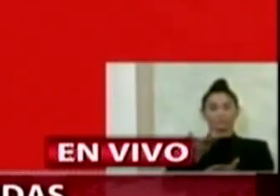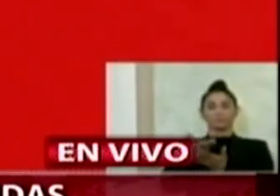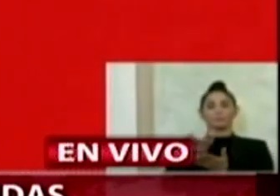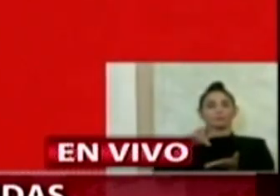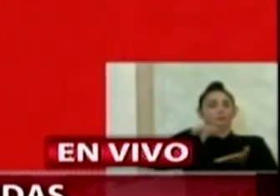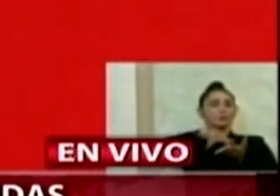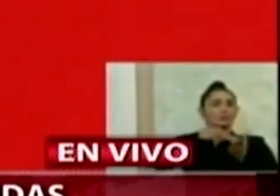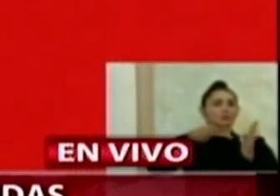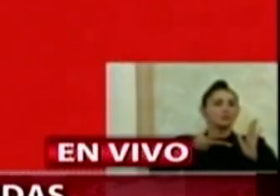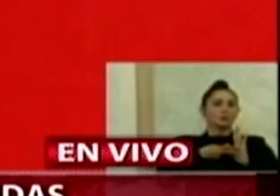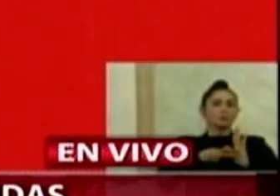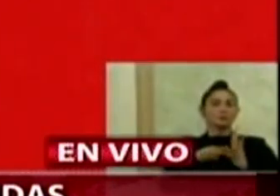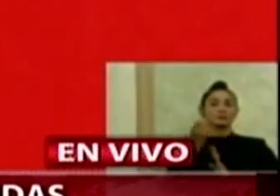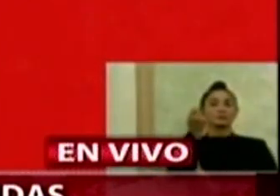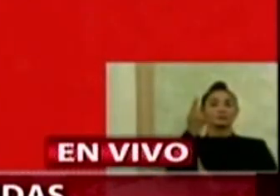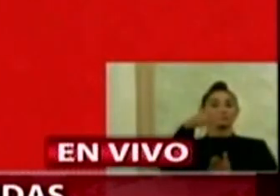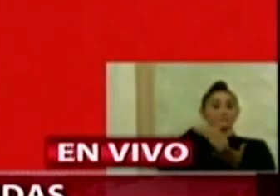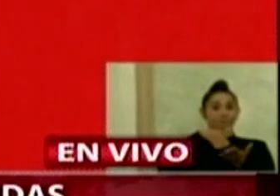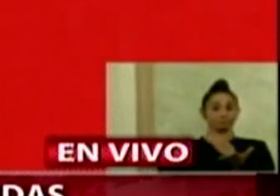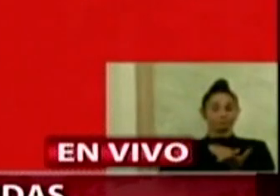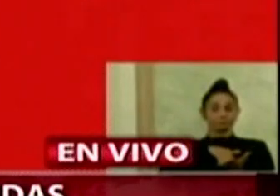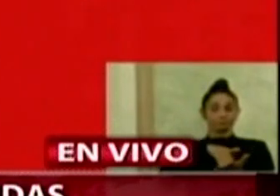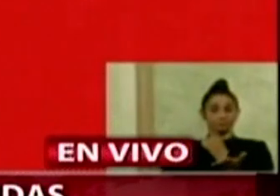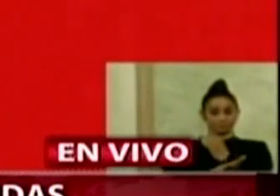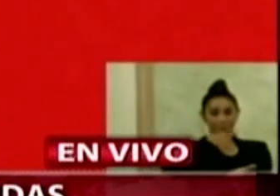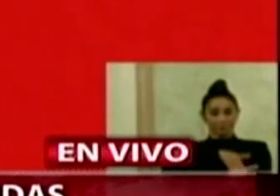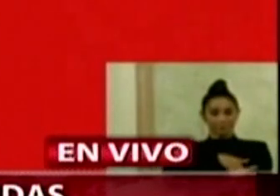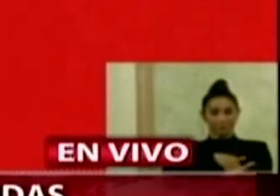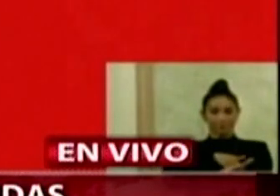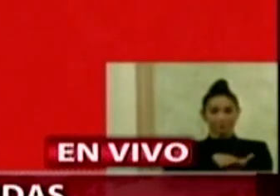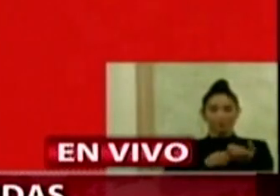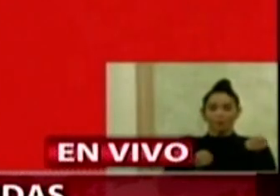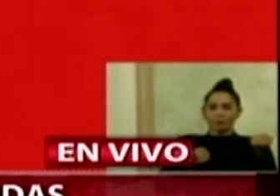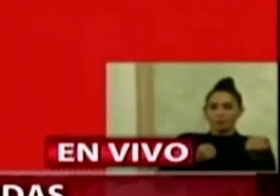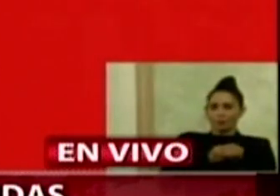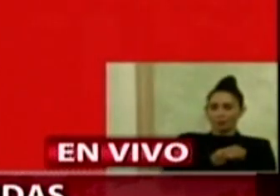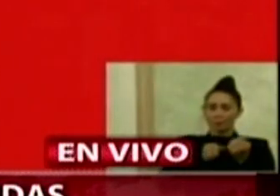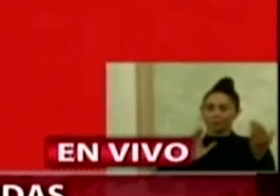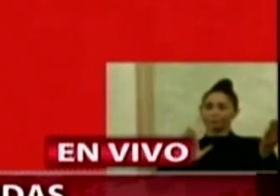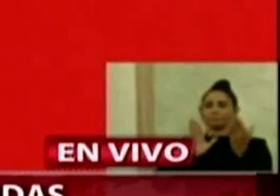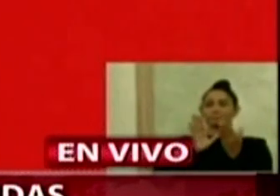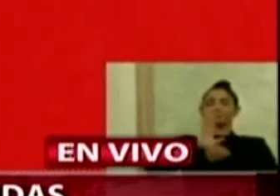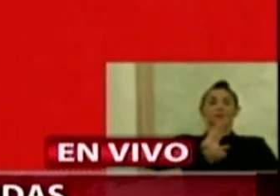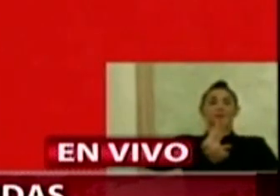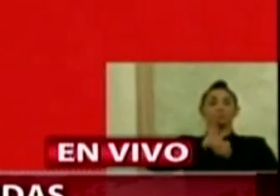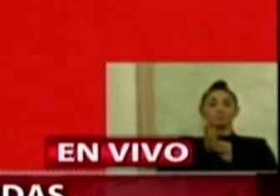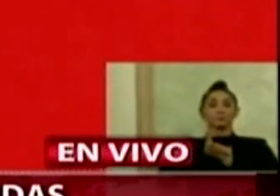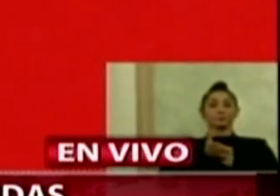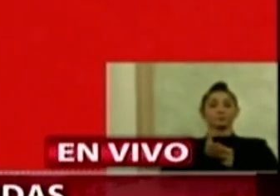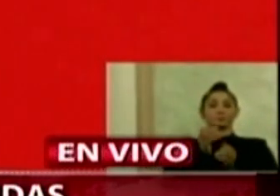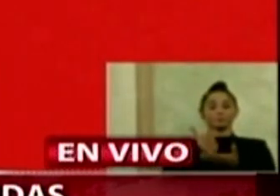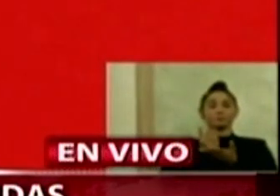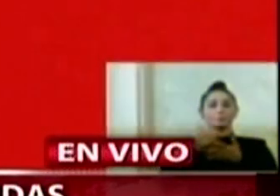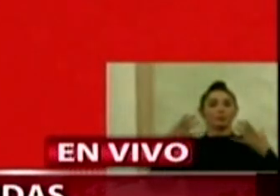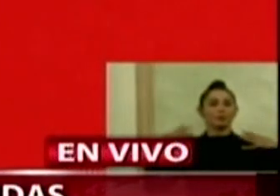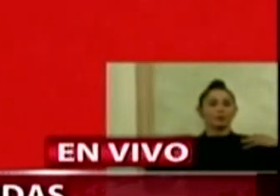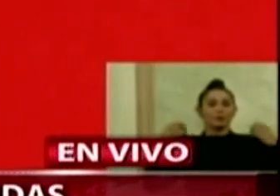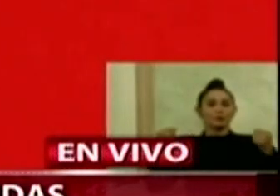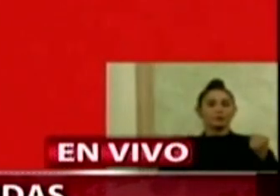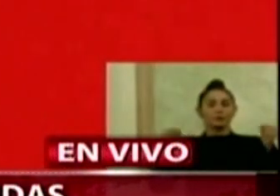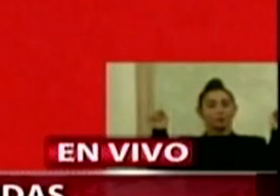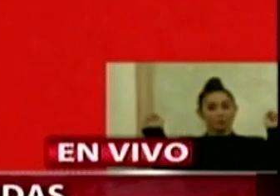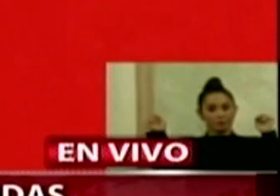incremento de 15 mil millones de pesos para nosotros poder hacer frente a esta situación de salud y que